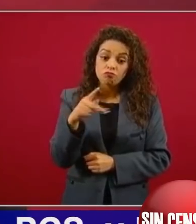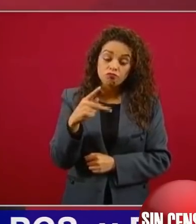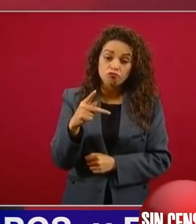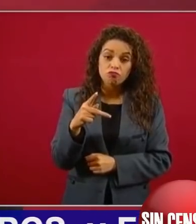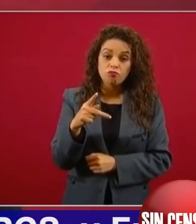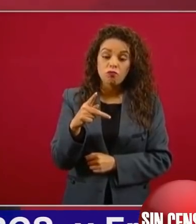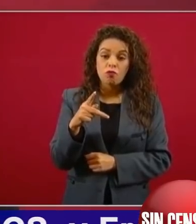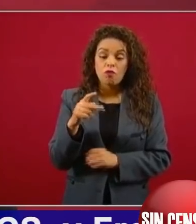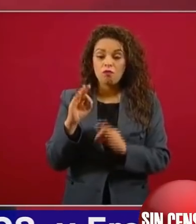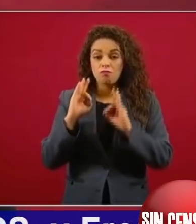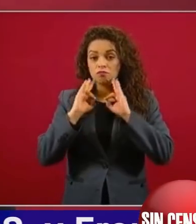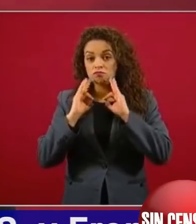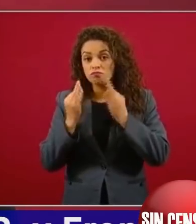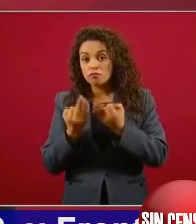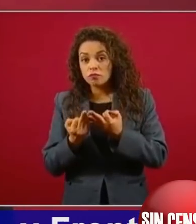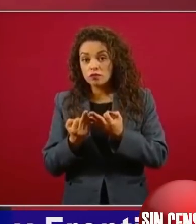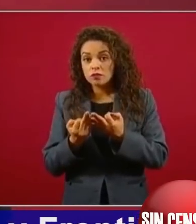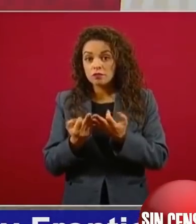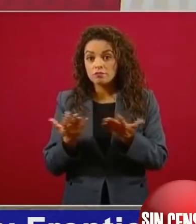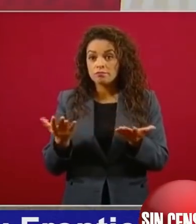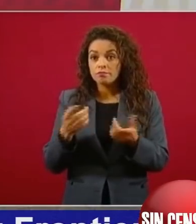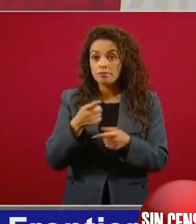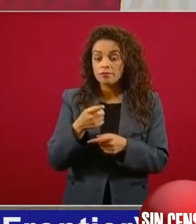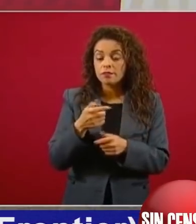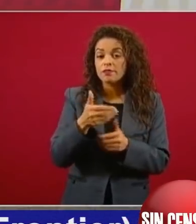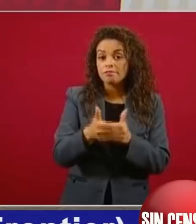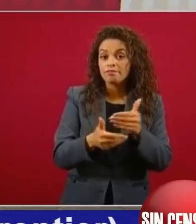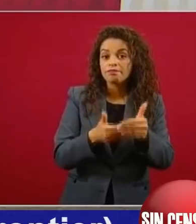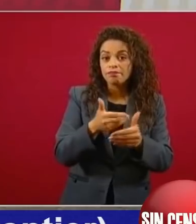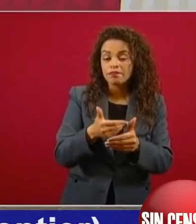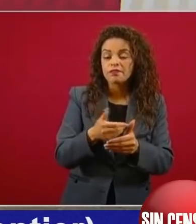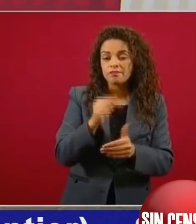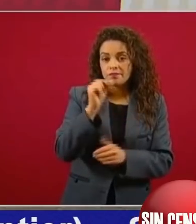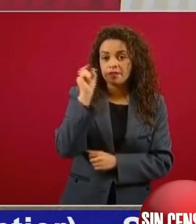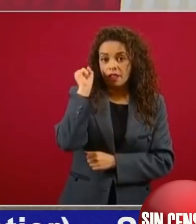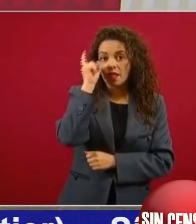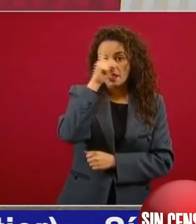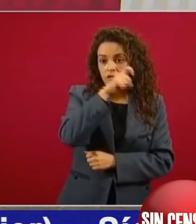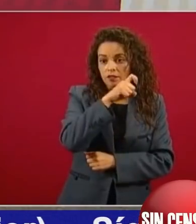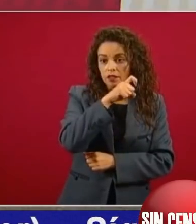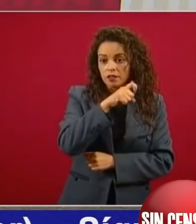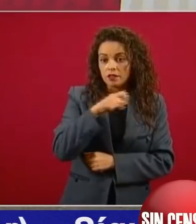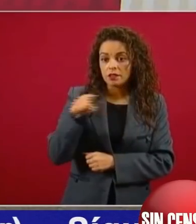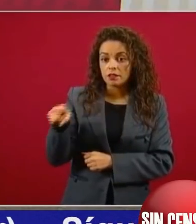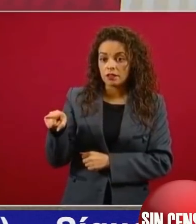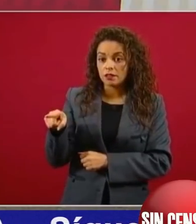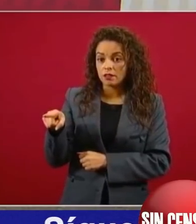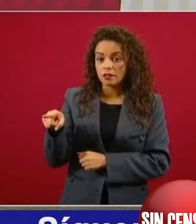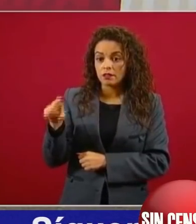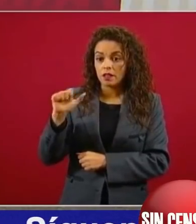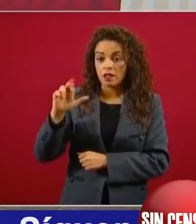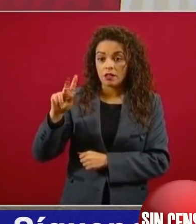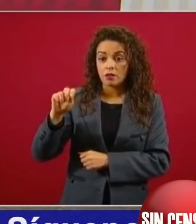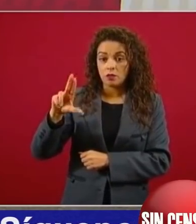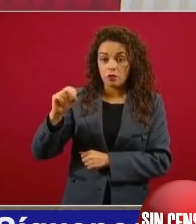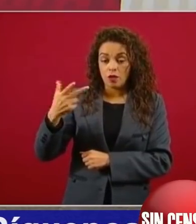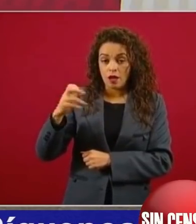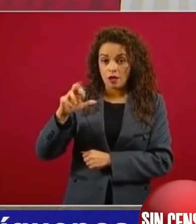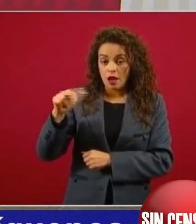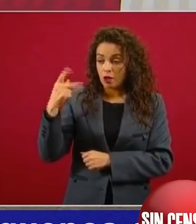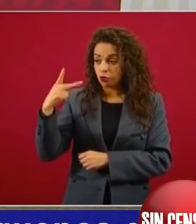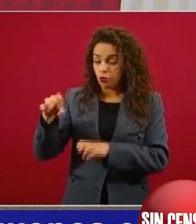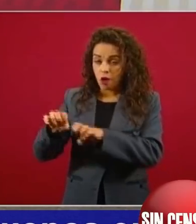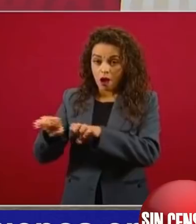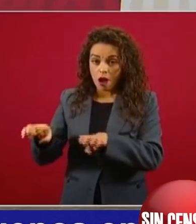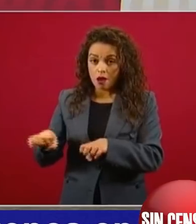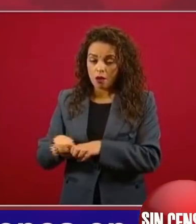El secretario de Hacienda, Arturo Herrera, su equipo, que son de primera,